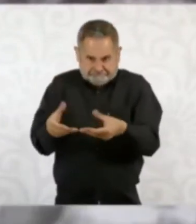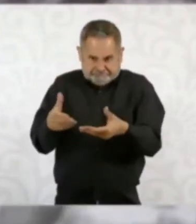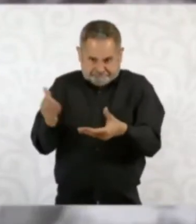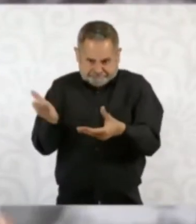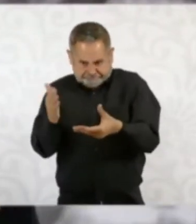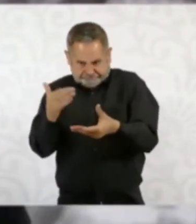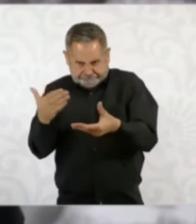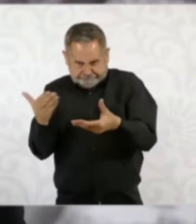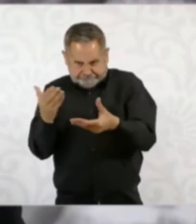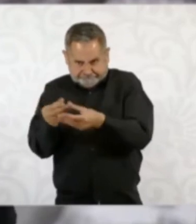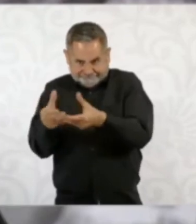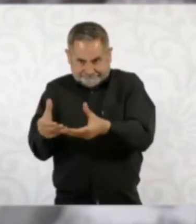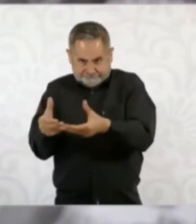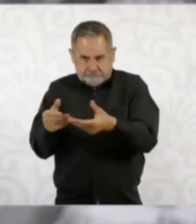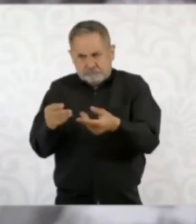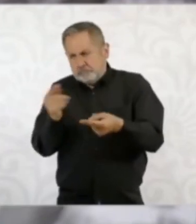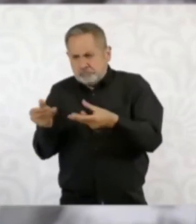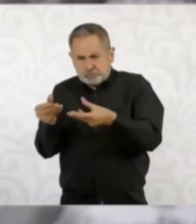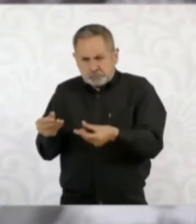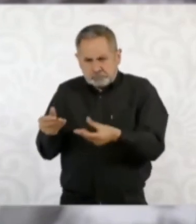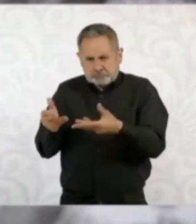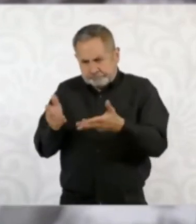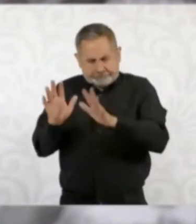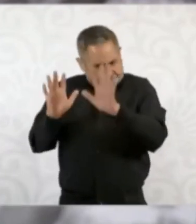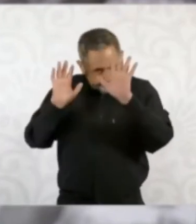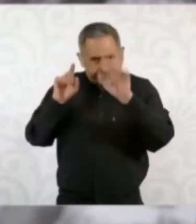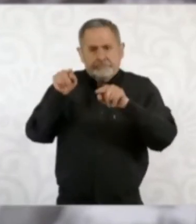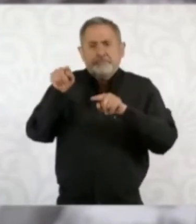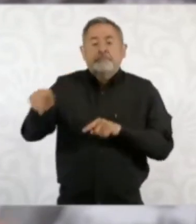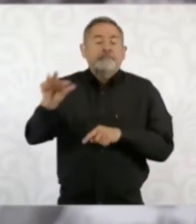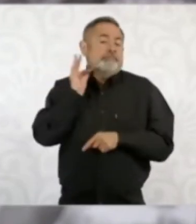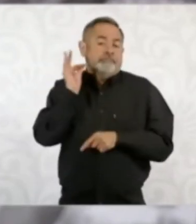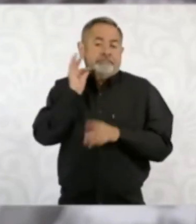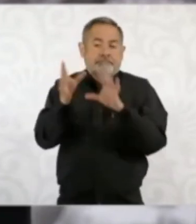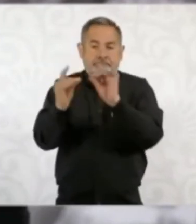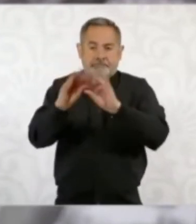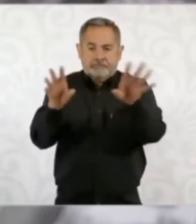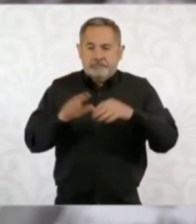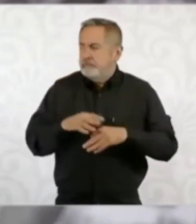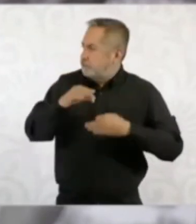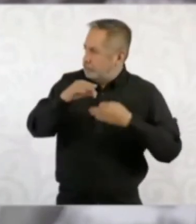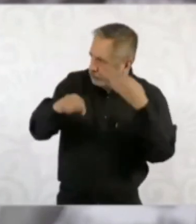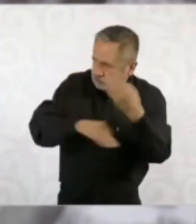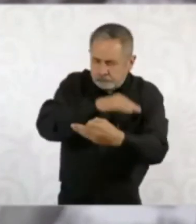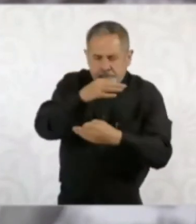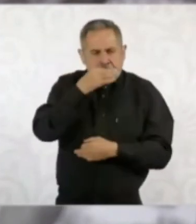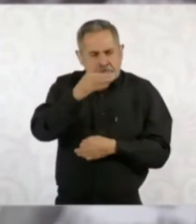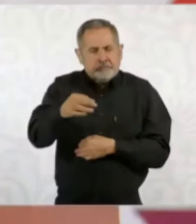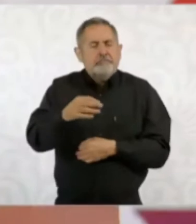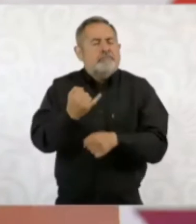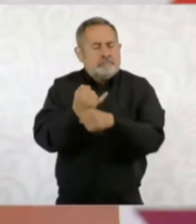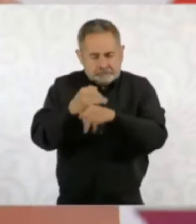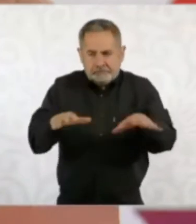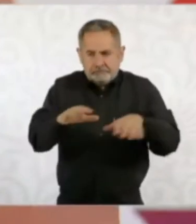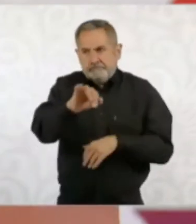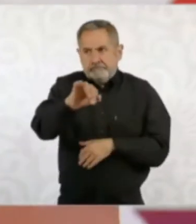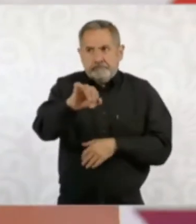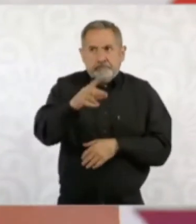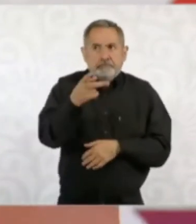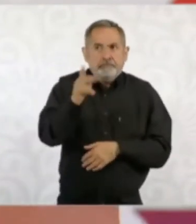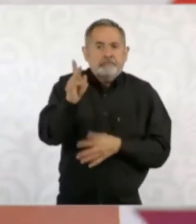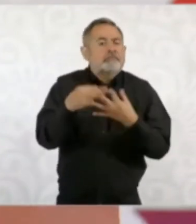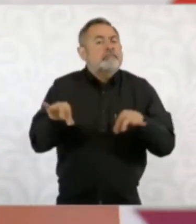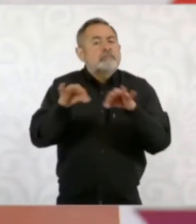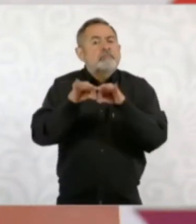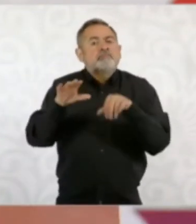tanto. Pero es importante que informe la Fiscalía. Y repito a todas y a todos los mexicanos, se va a dar toda la información, pero es importante que la parte que